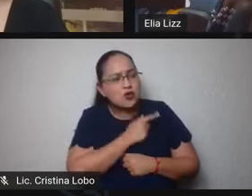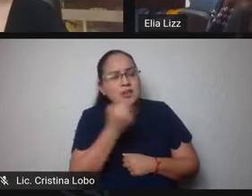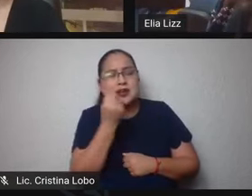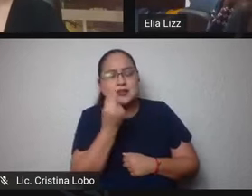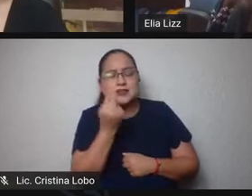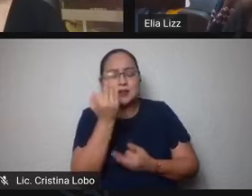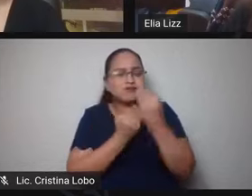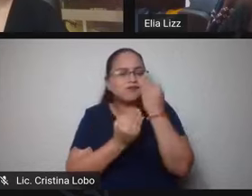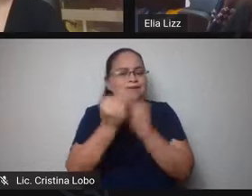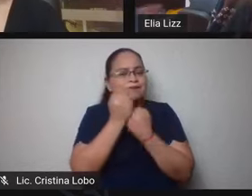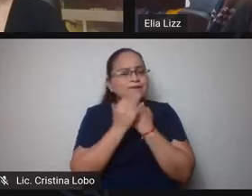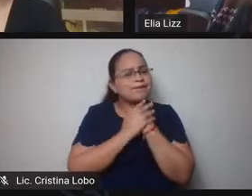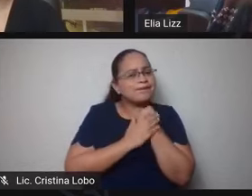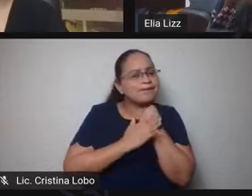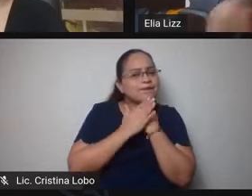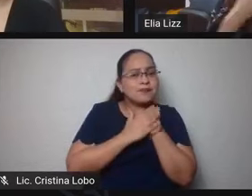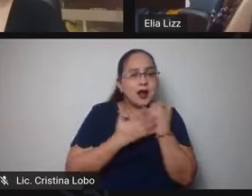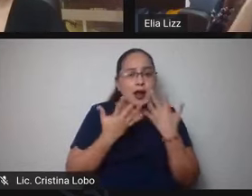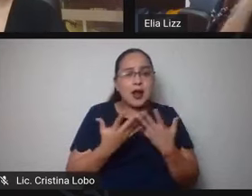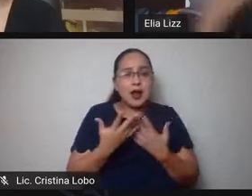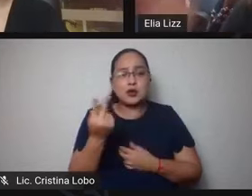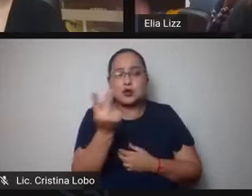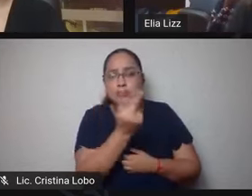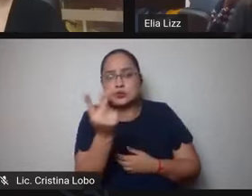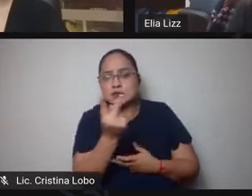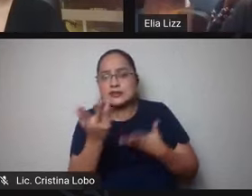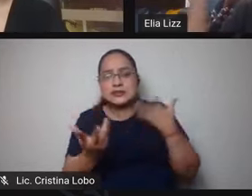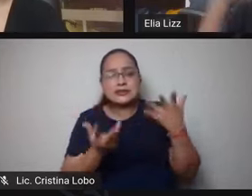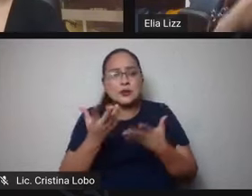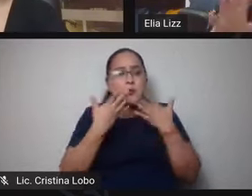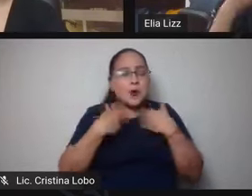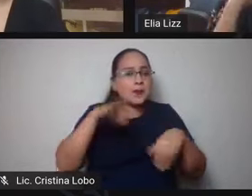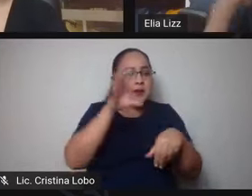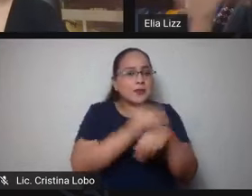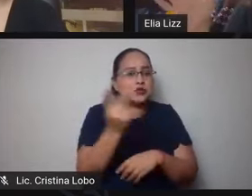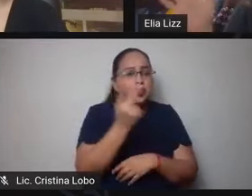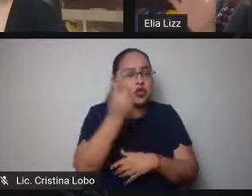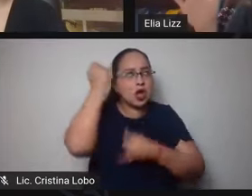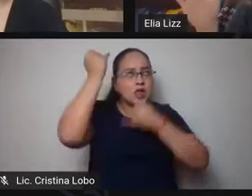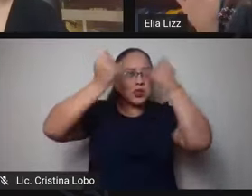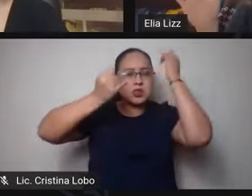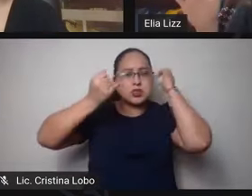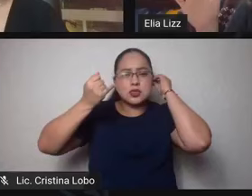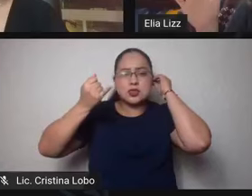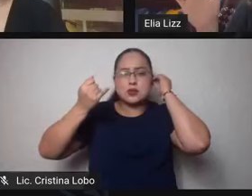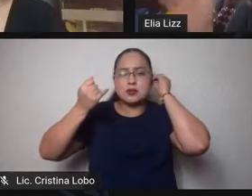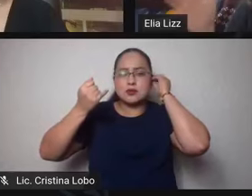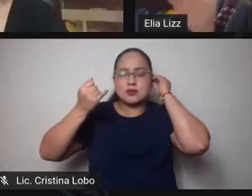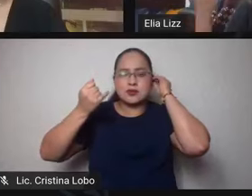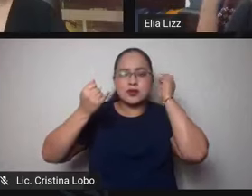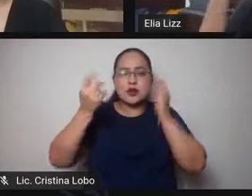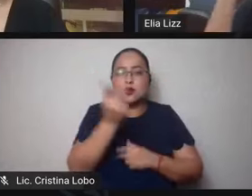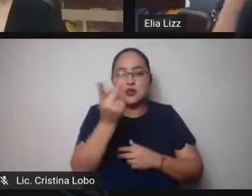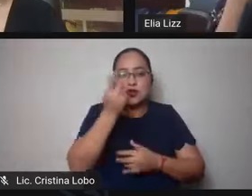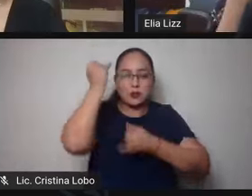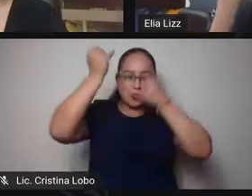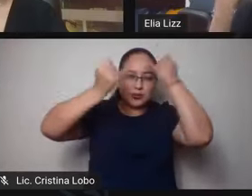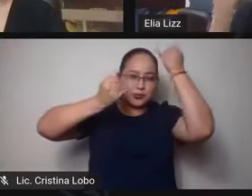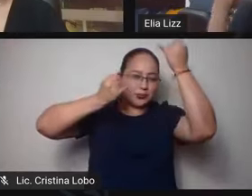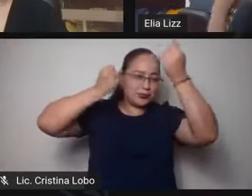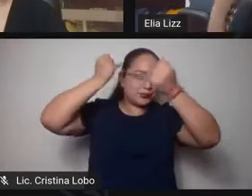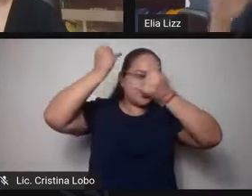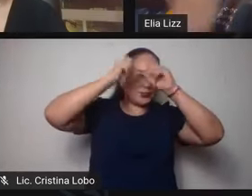chance. O sea, ya están los dos y seguro en sus fantasías, porque ese es otro que no pensamos.